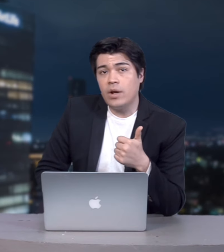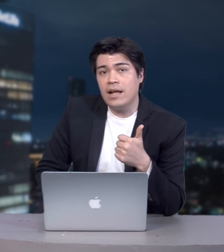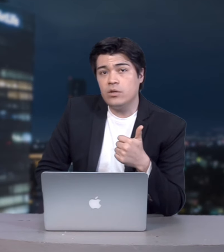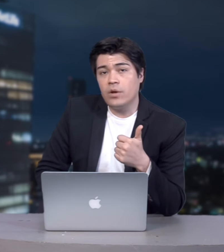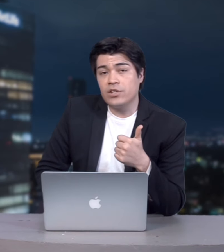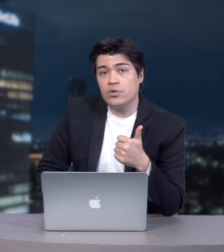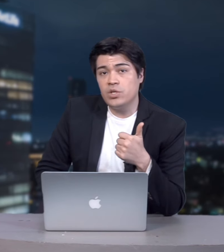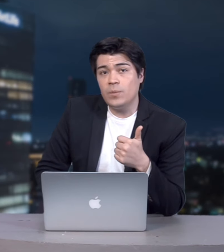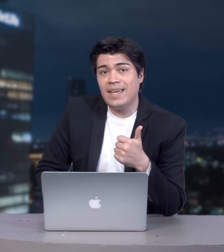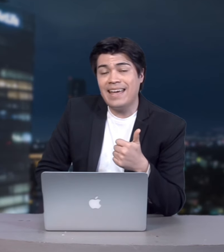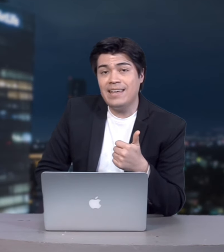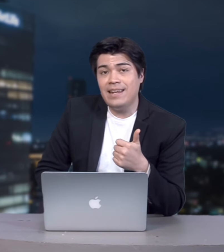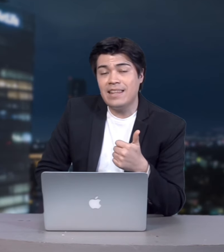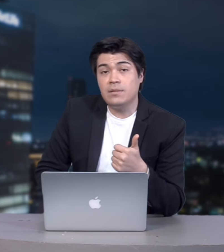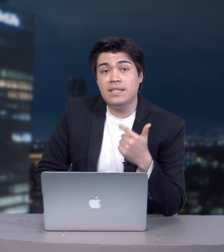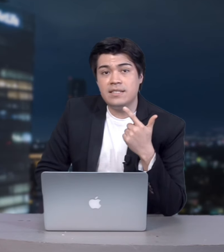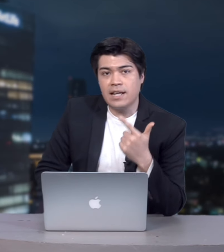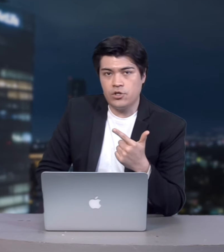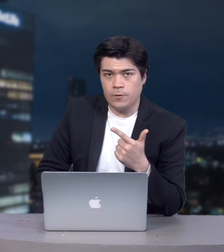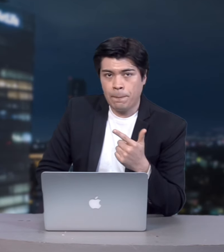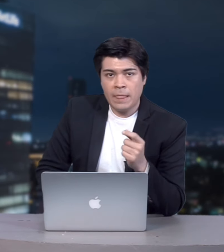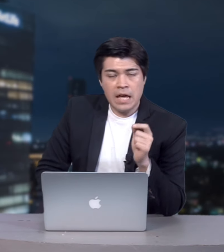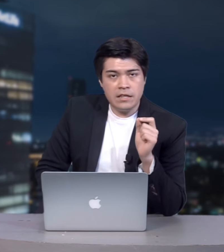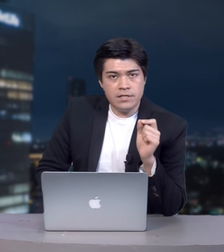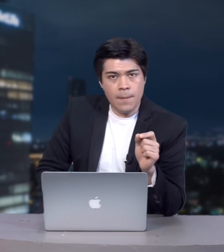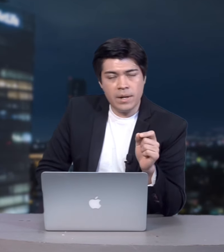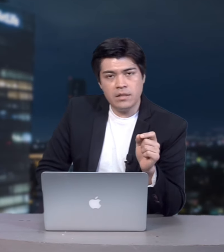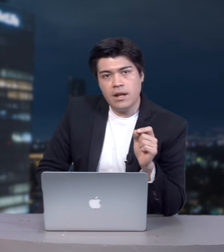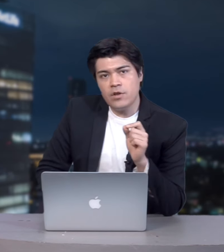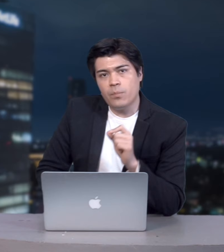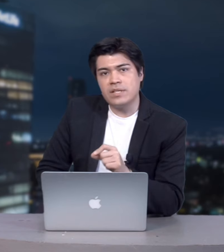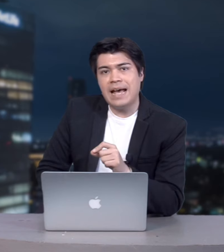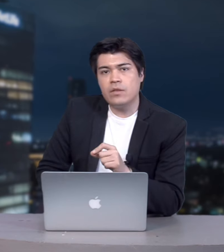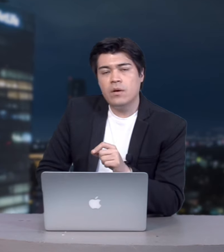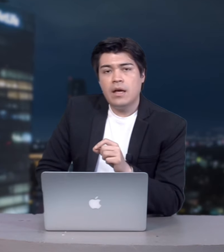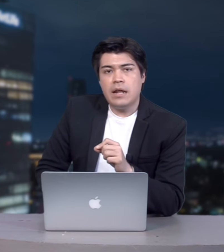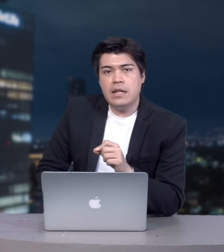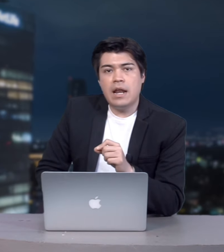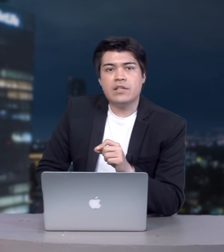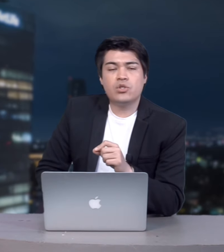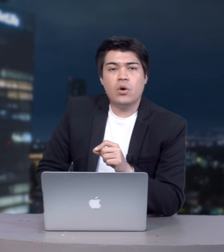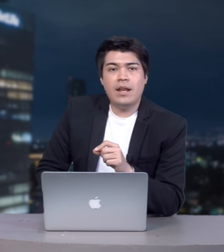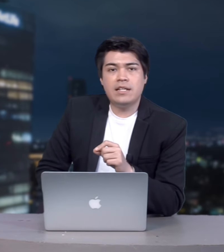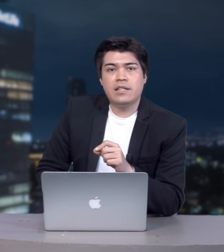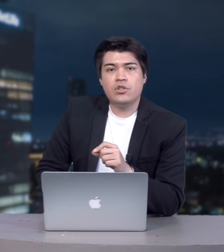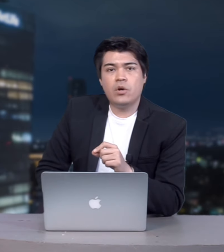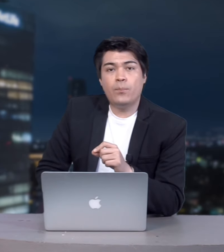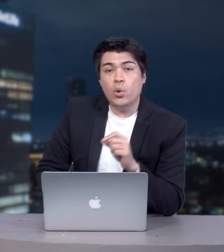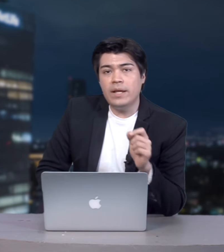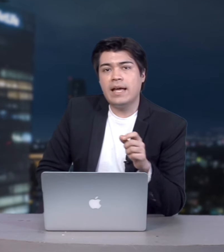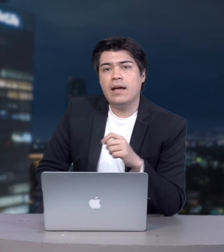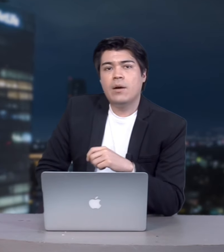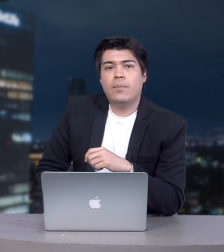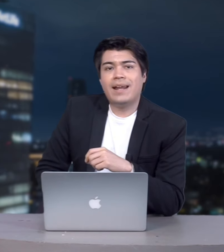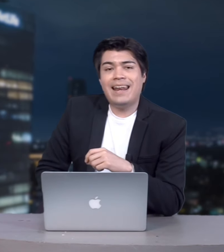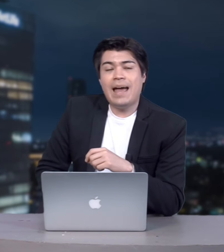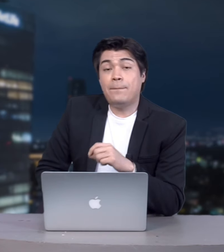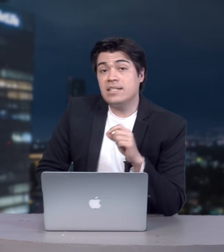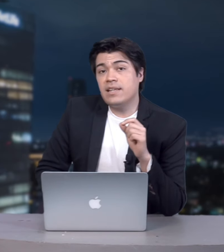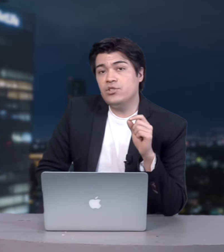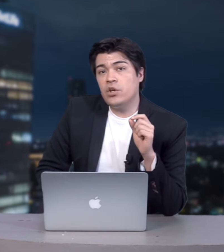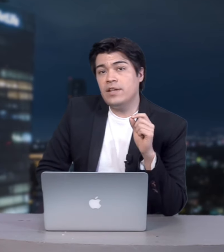electoral y educación cívica y la de administración en diciembre del año pasado el in lanzó la licitación pública